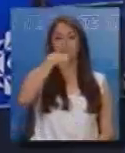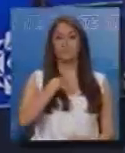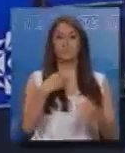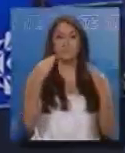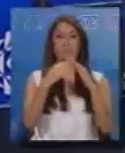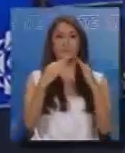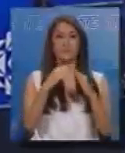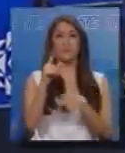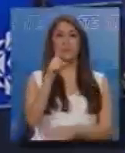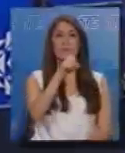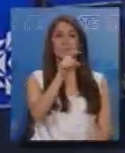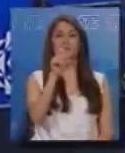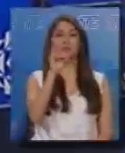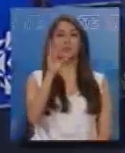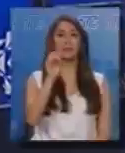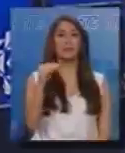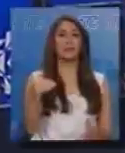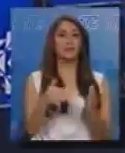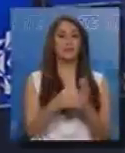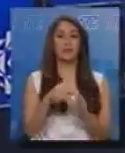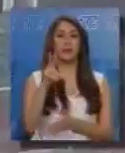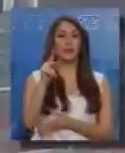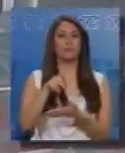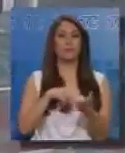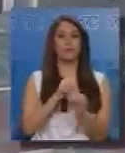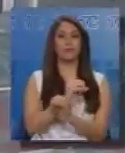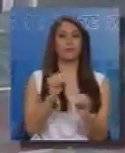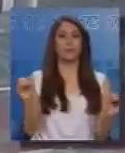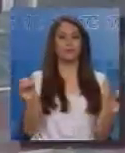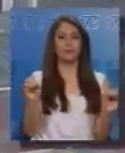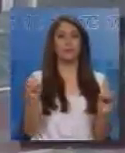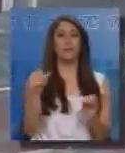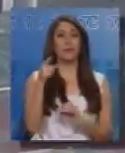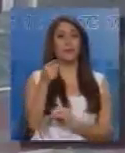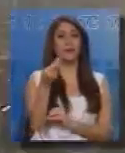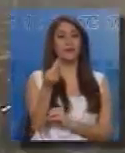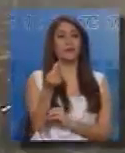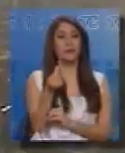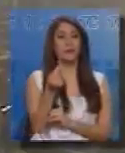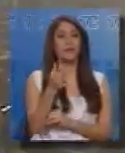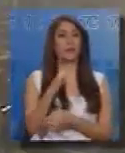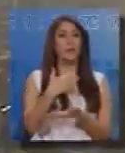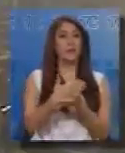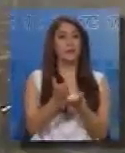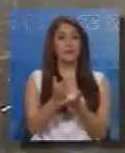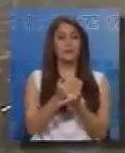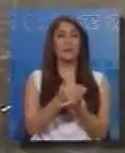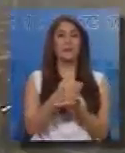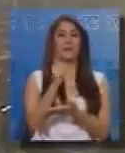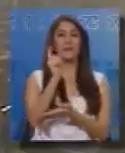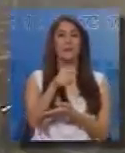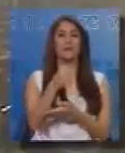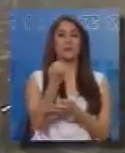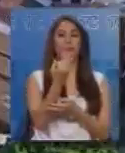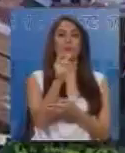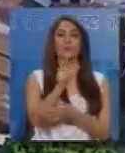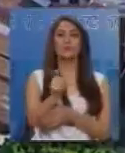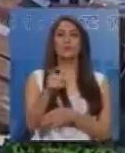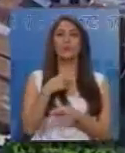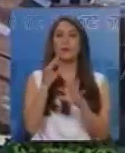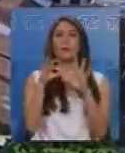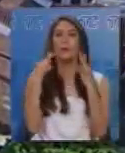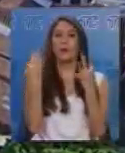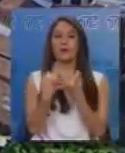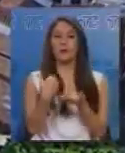en 170.000 dólares, no pagaría nada por este impuesto. Recuerde que el valor de todo patrimonio heredado debe dividirse para el número de integrantes de